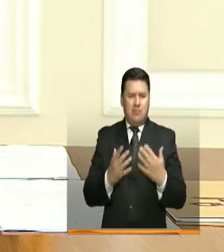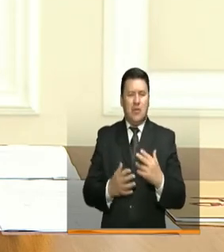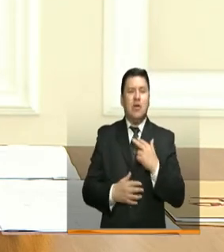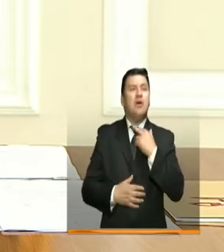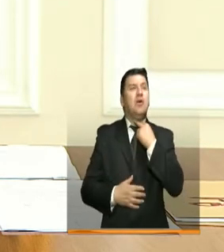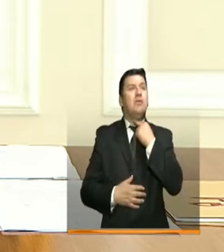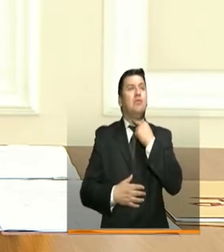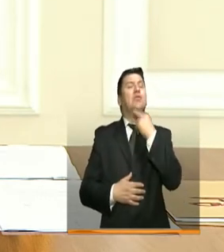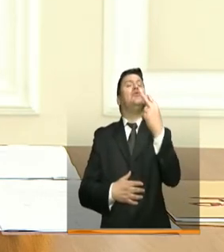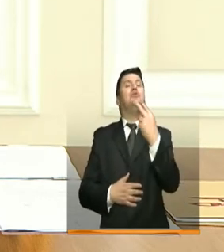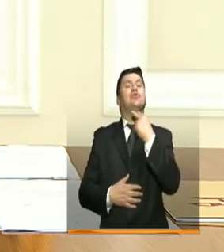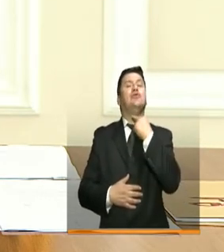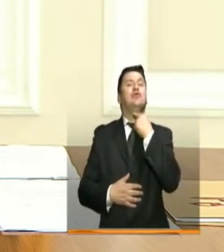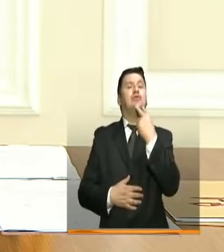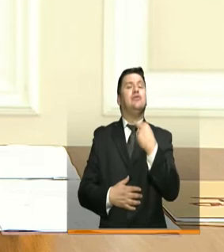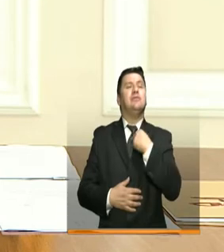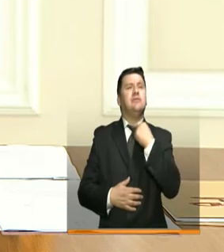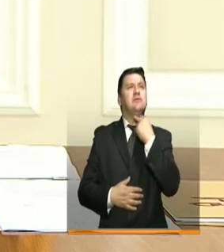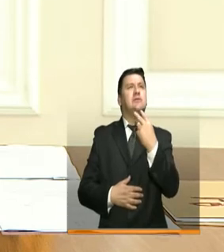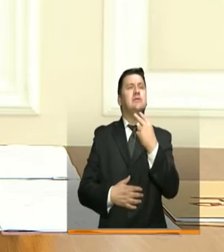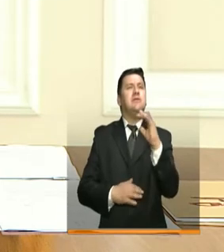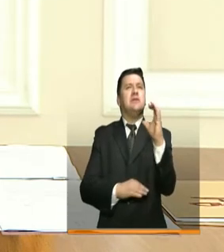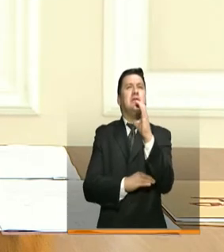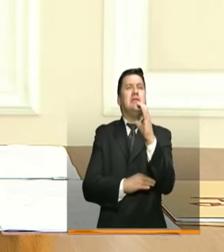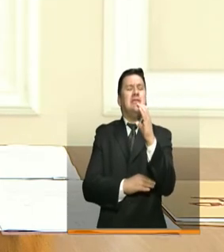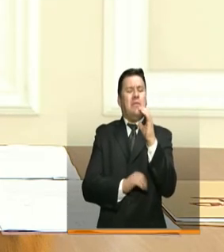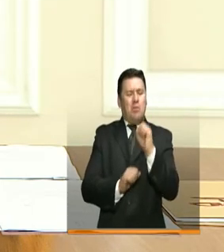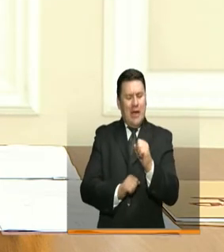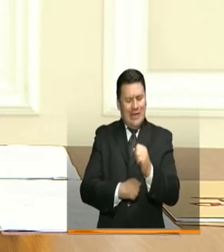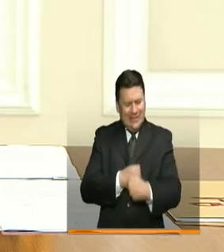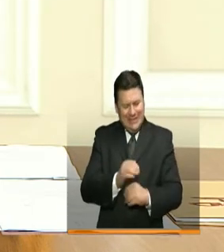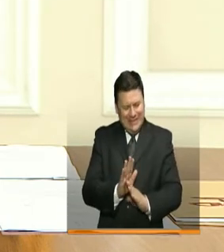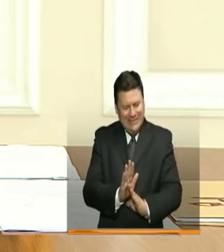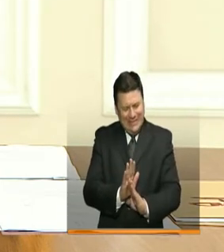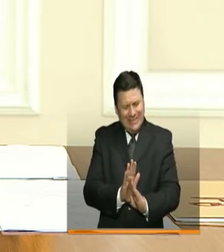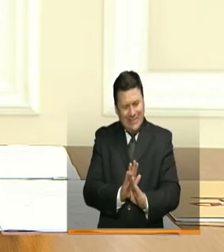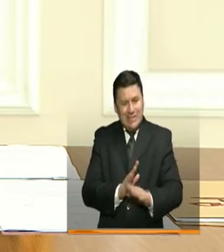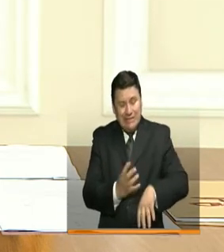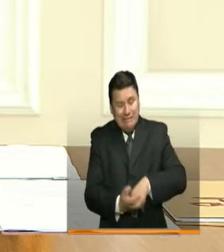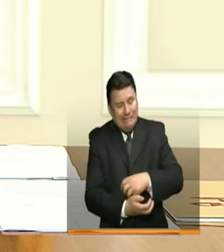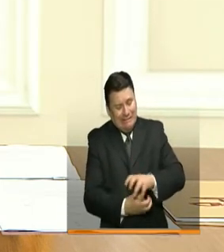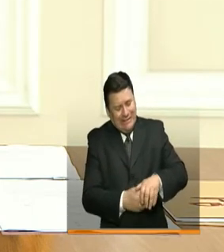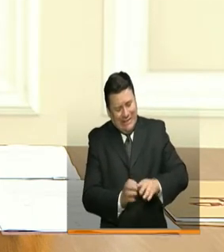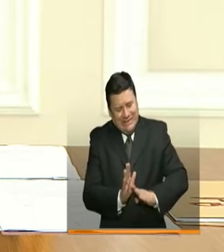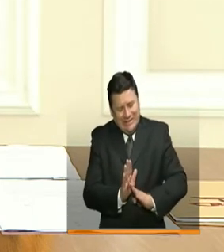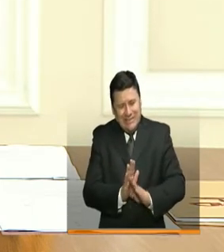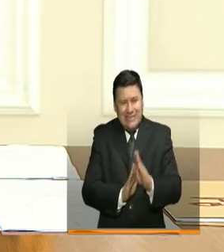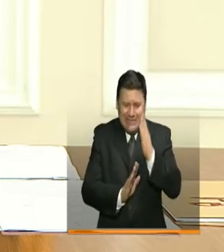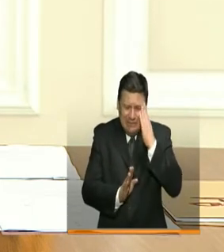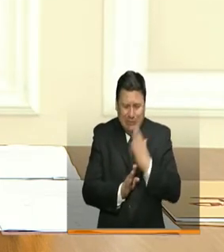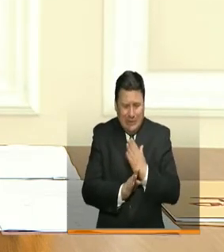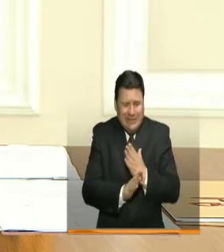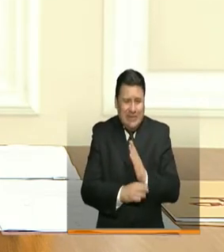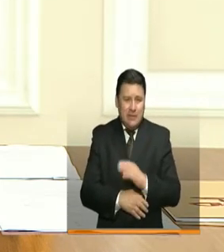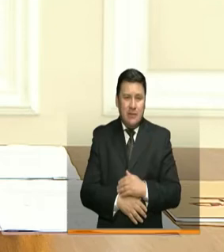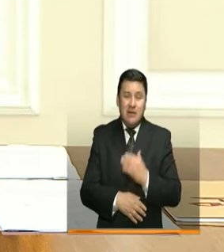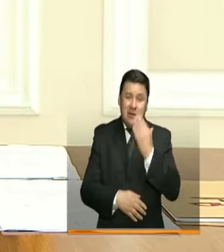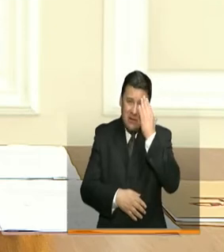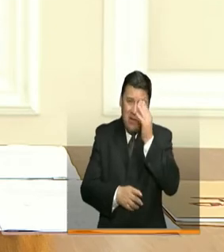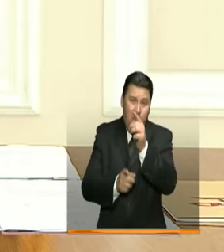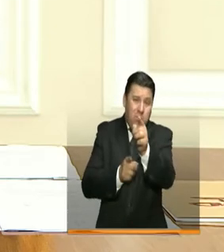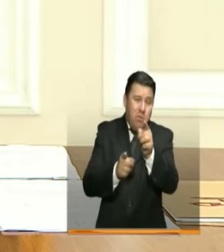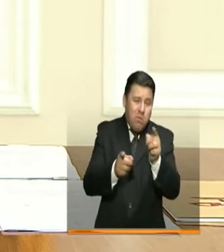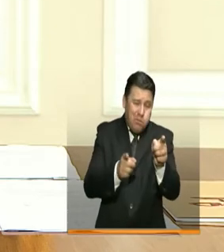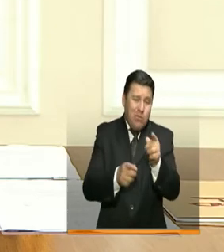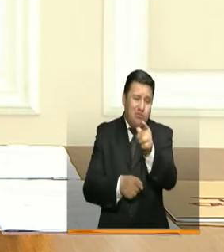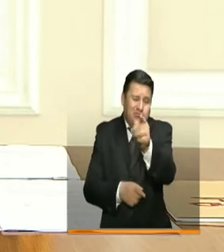voz, y es la voz de que nuestro país saldrá adelante de esta coyuntura. Sabemos que muchos de ustedes